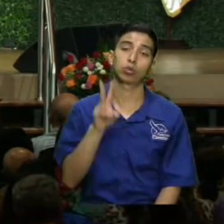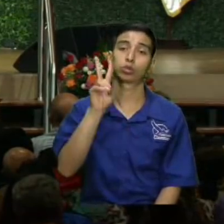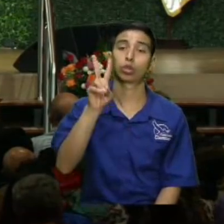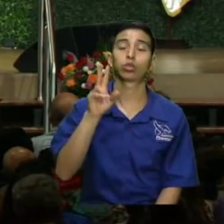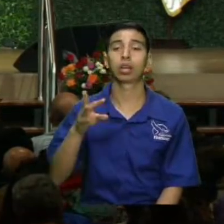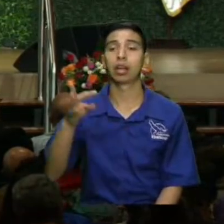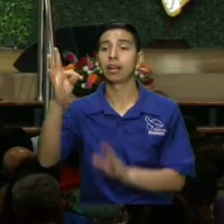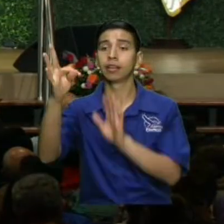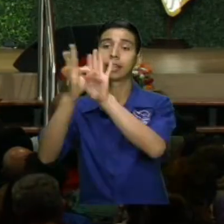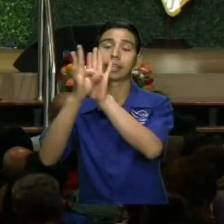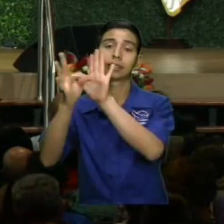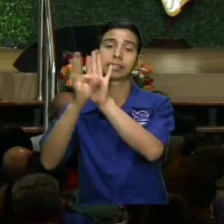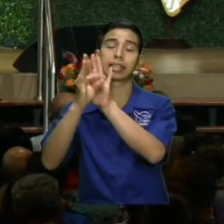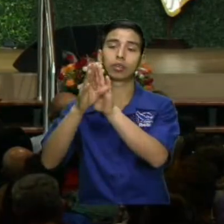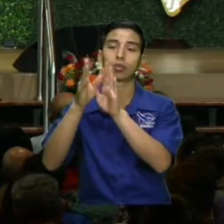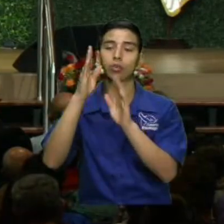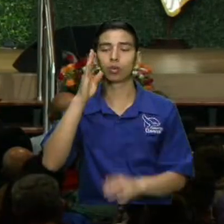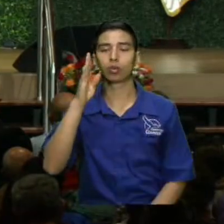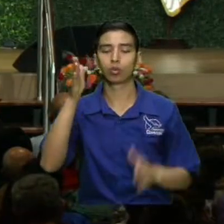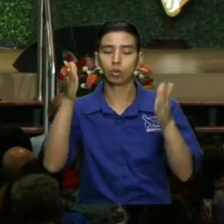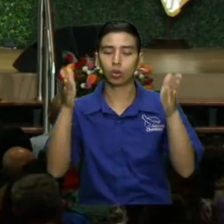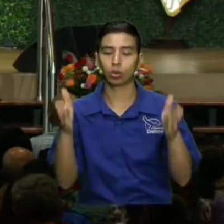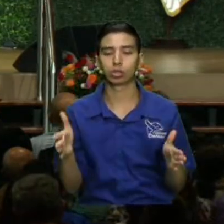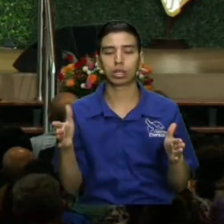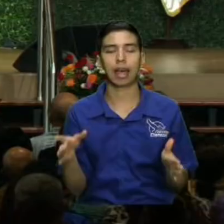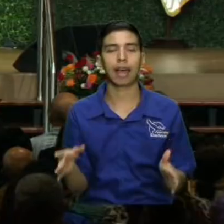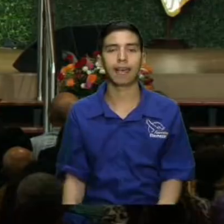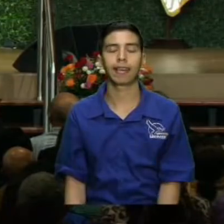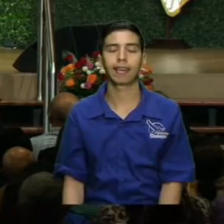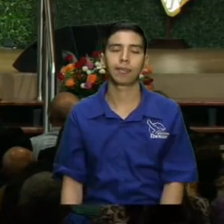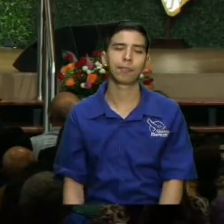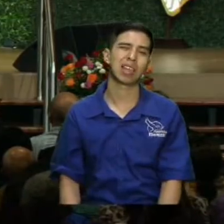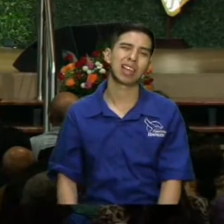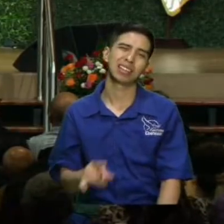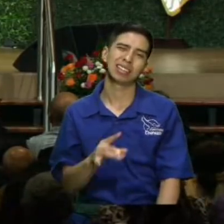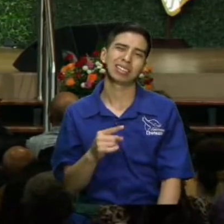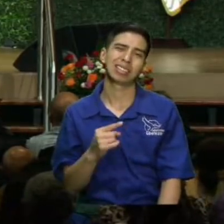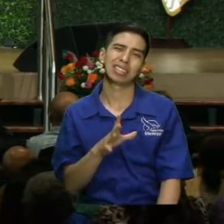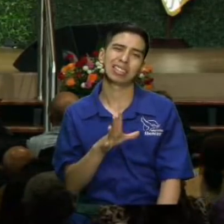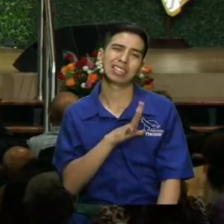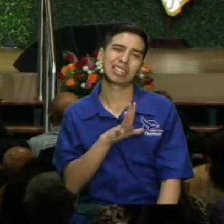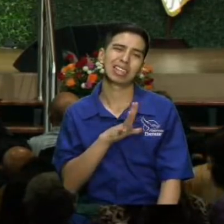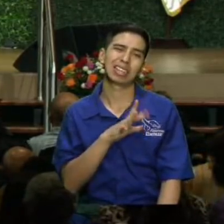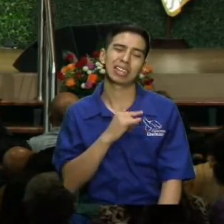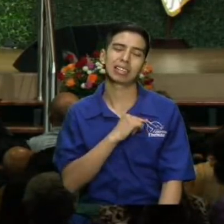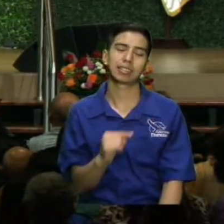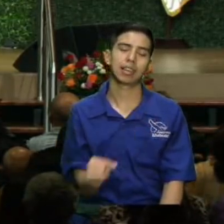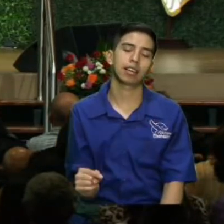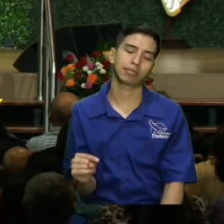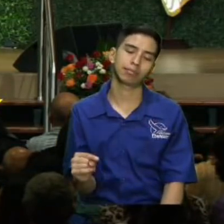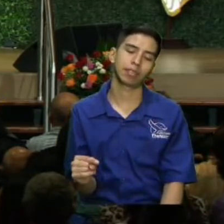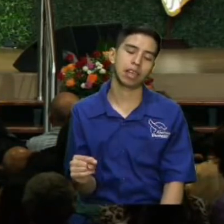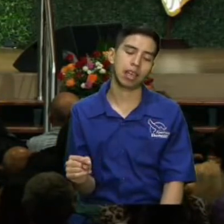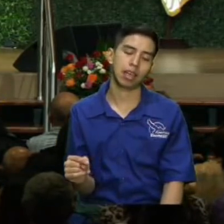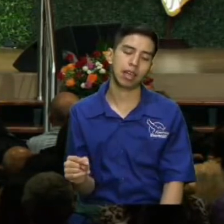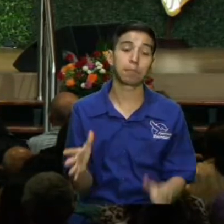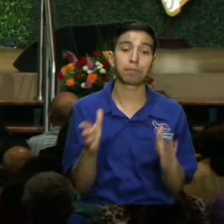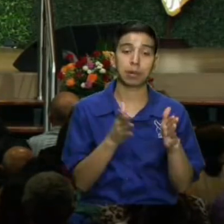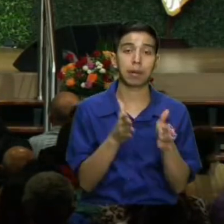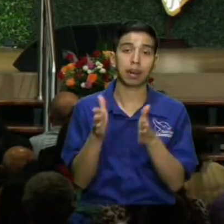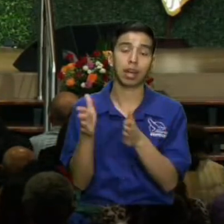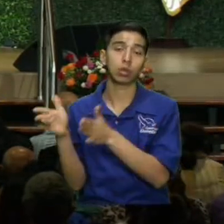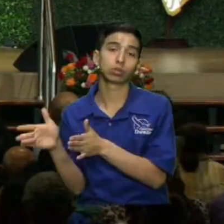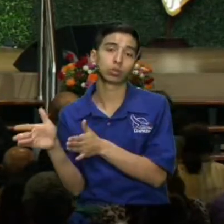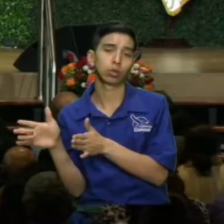es un switch, como de si hay una sobrecarga de electricidad antes de que haya un cortocircuito, ¡pum!, se baja el